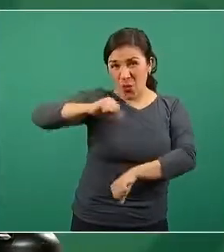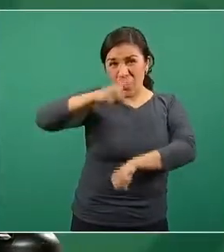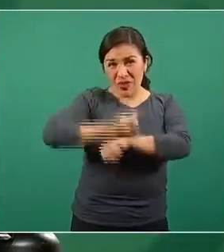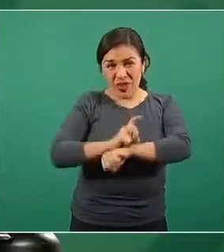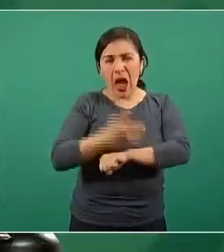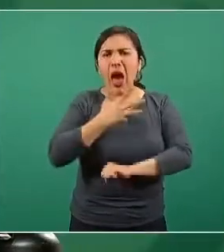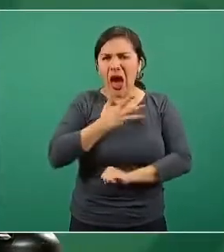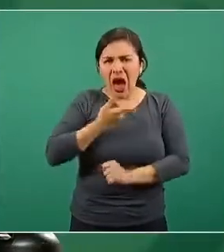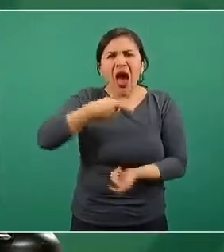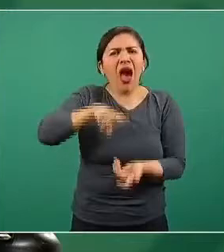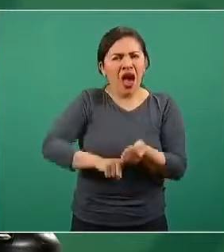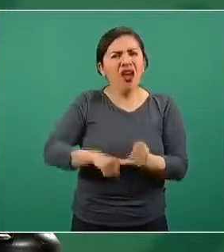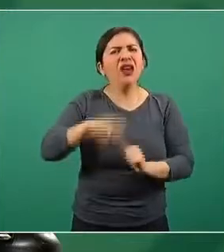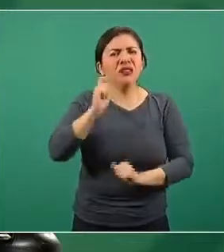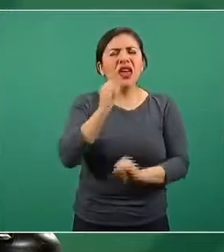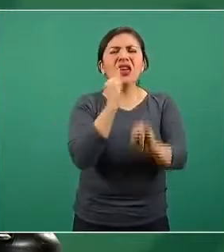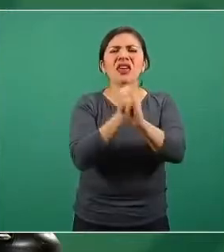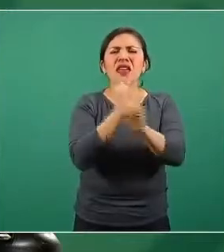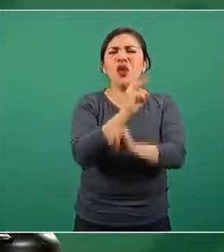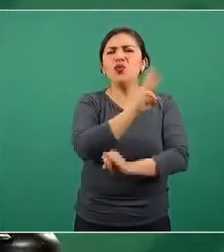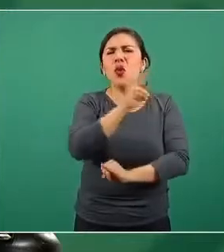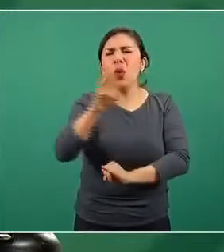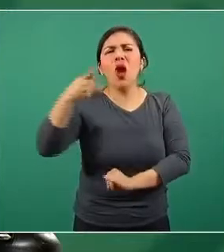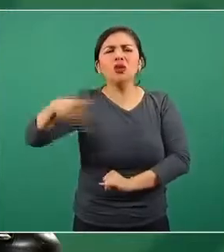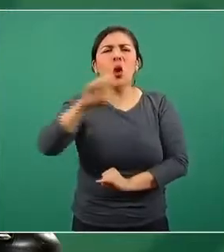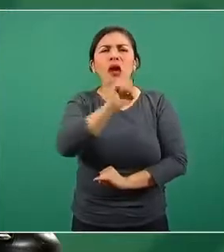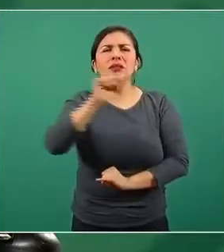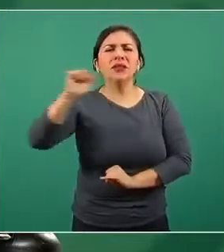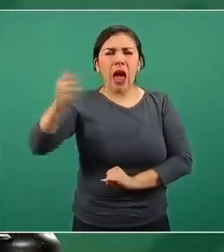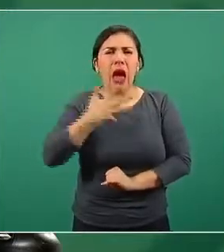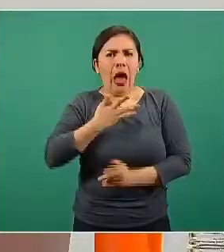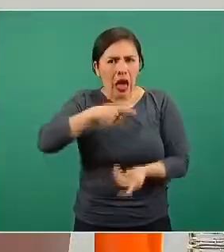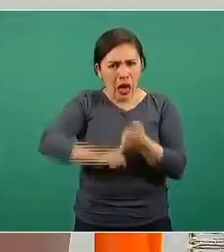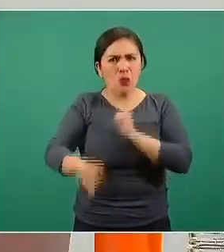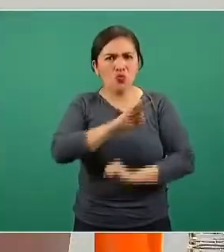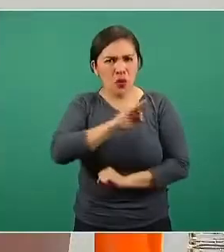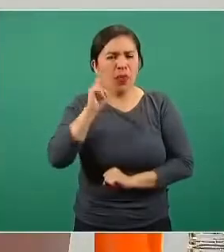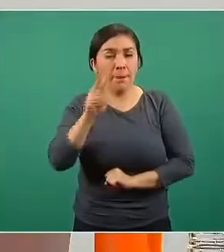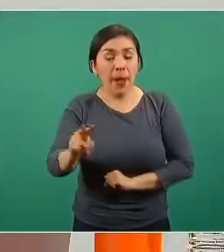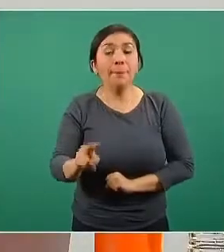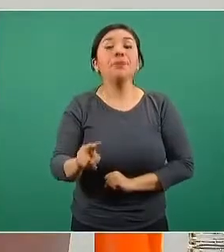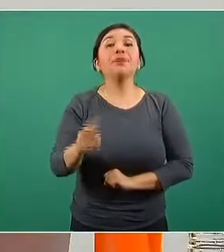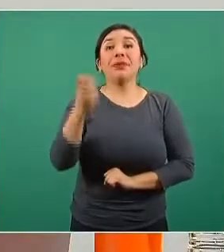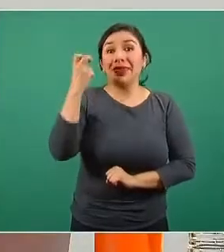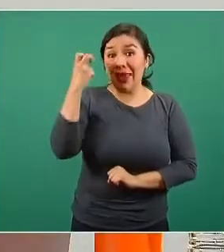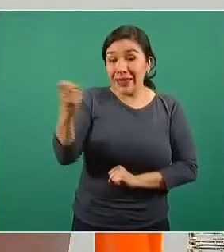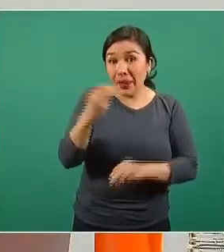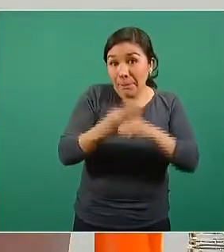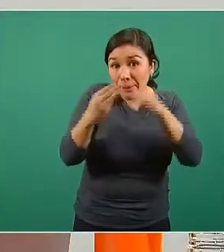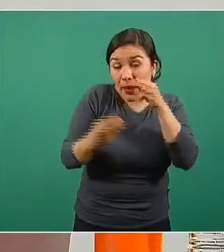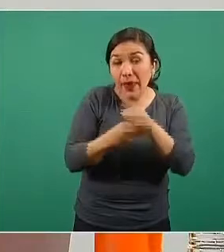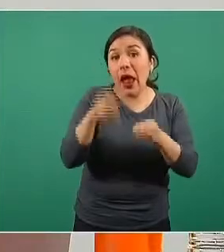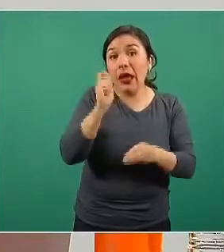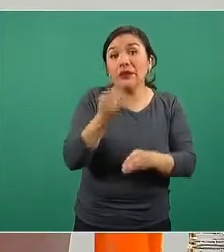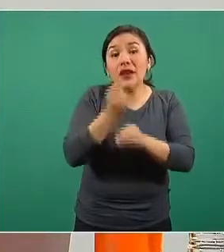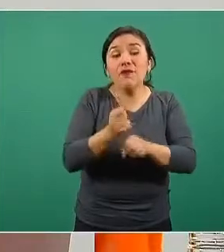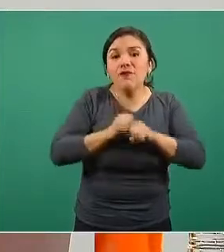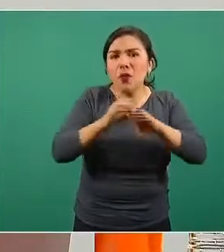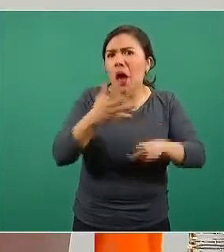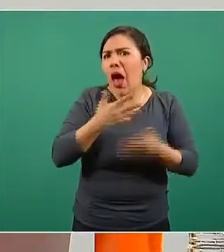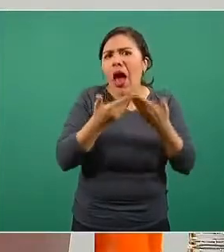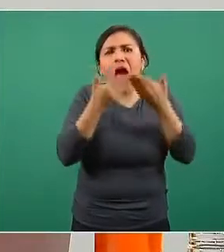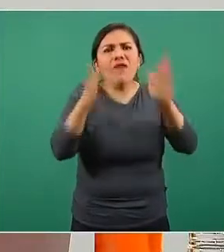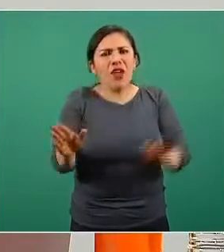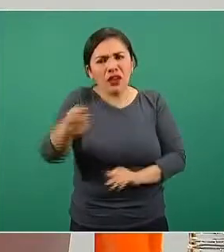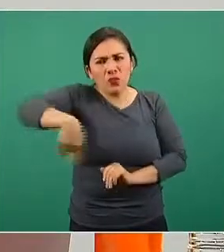hoy y que están disponibles en las páginas de la Secretaría de Salud. Ciertamente pues es información que está abierta,